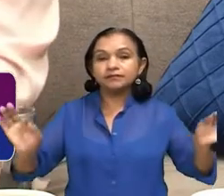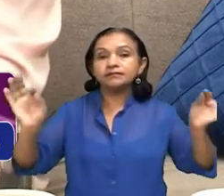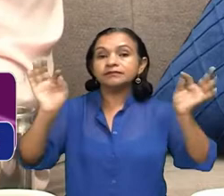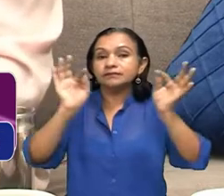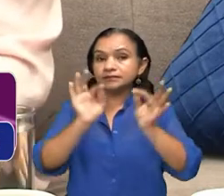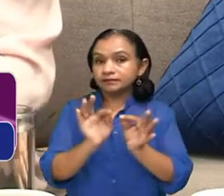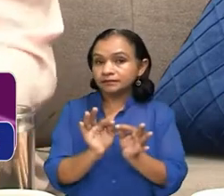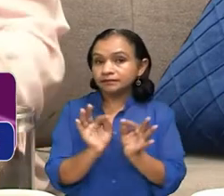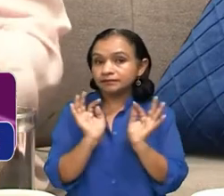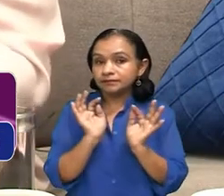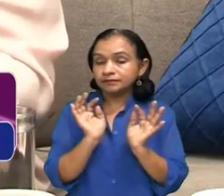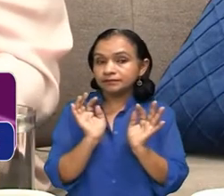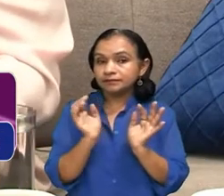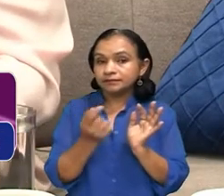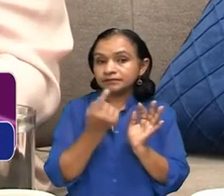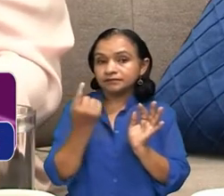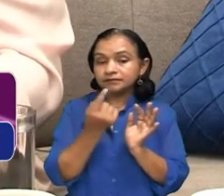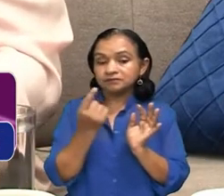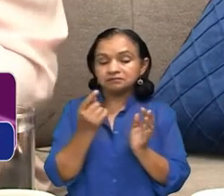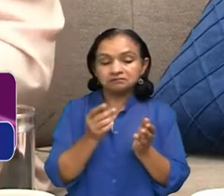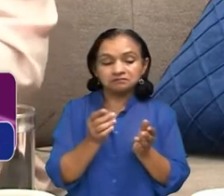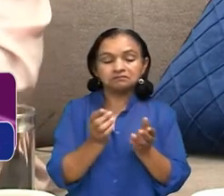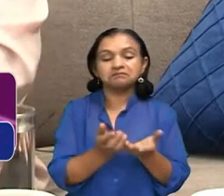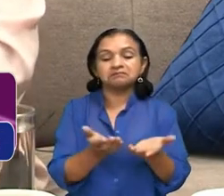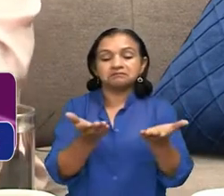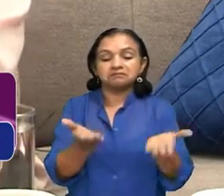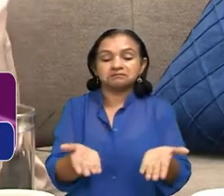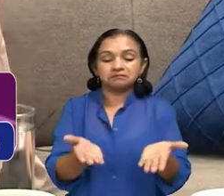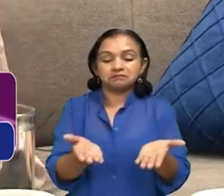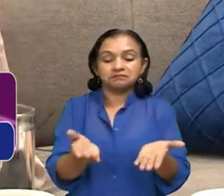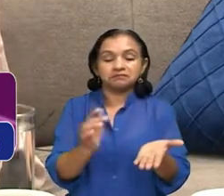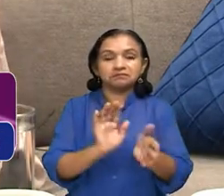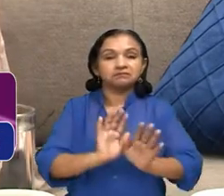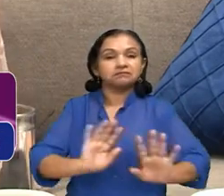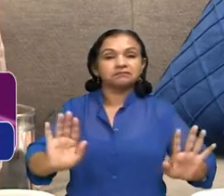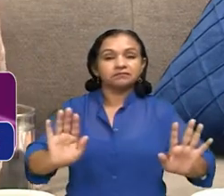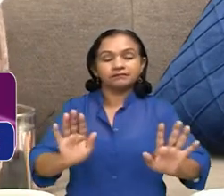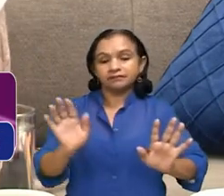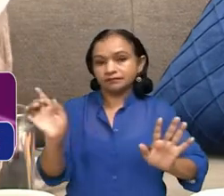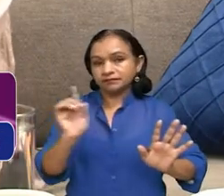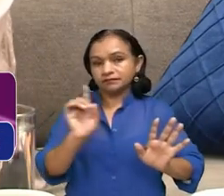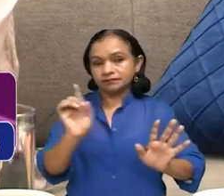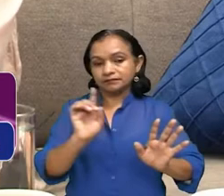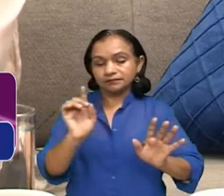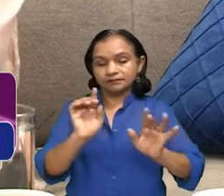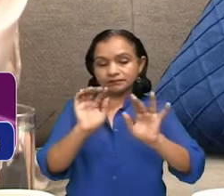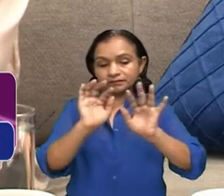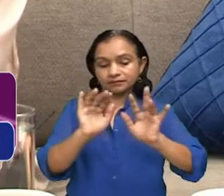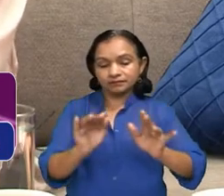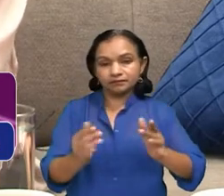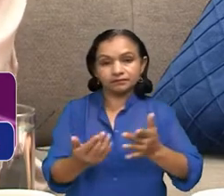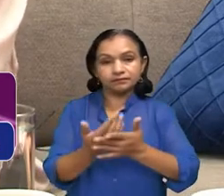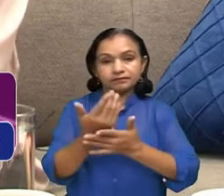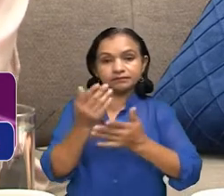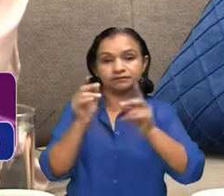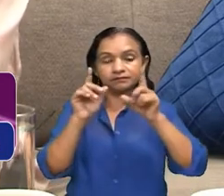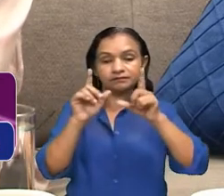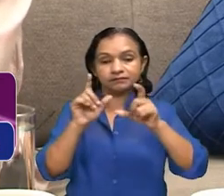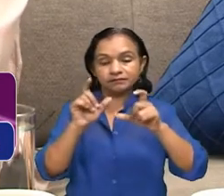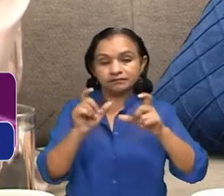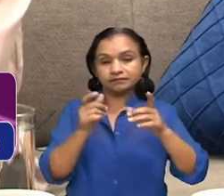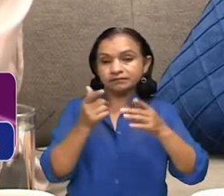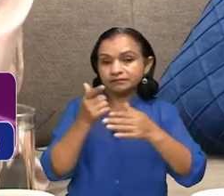no solamente quedarnos con la parte artesanal, sino darle esos toques de tecnología, sino darle ese toque